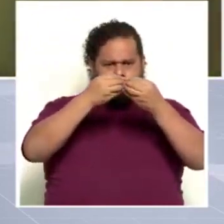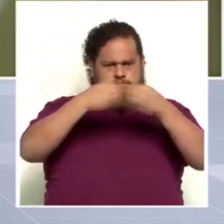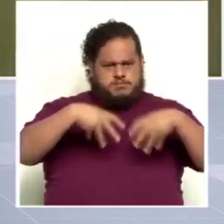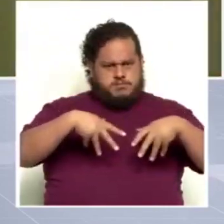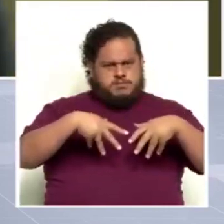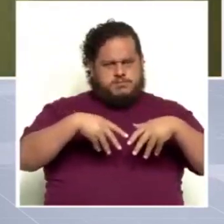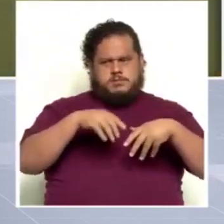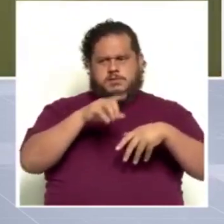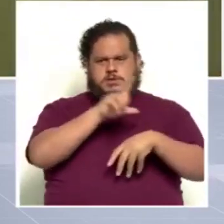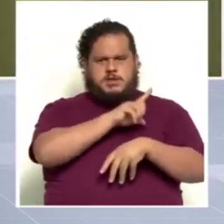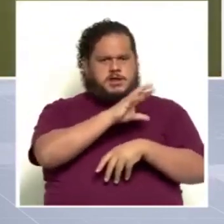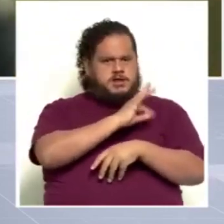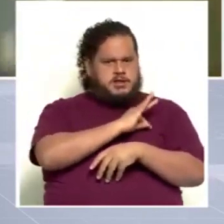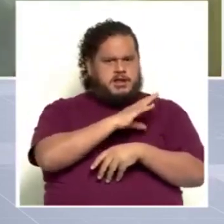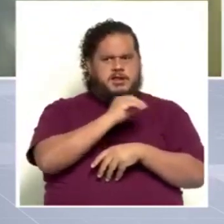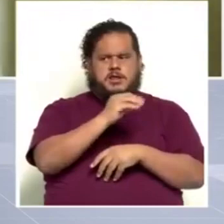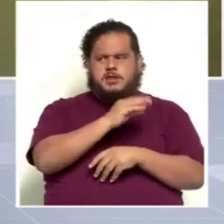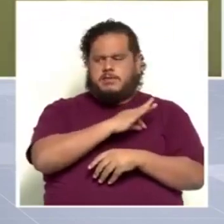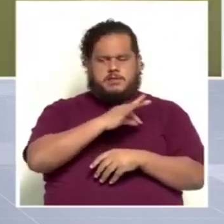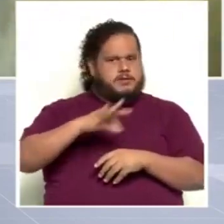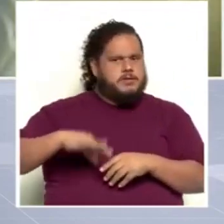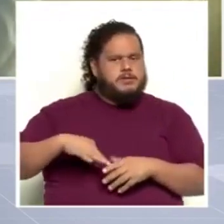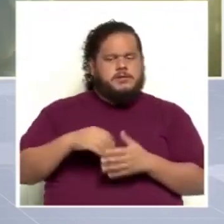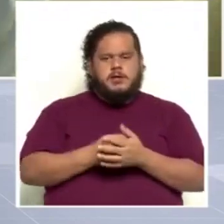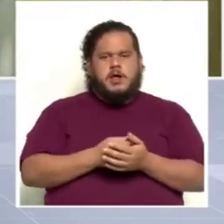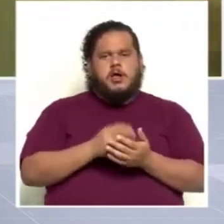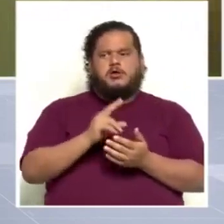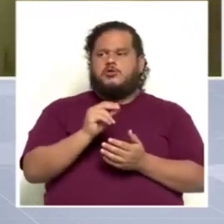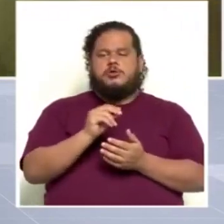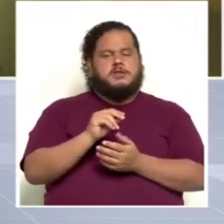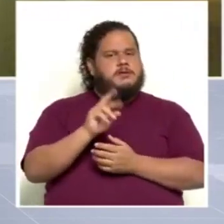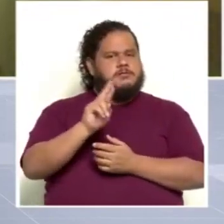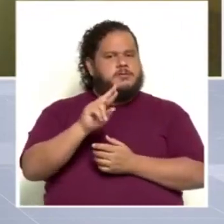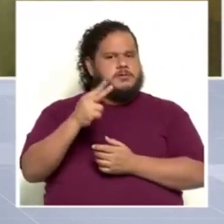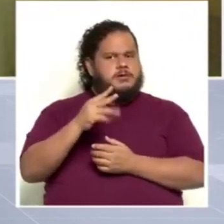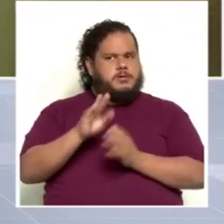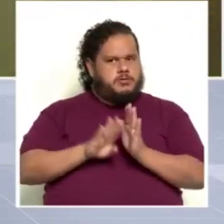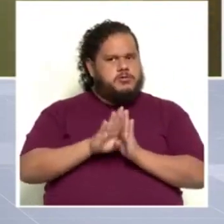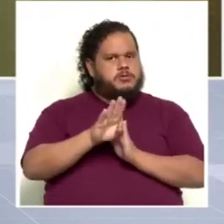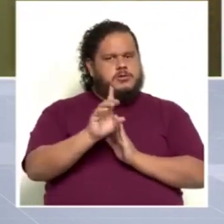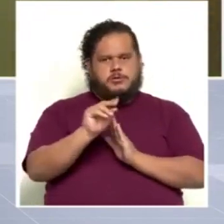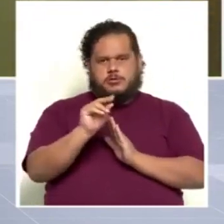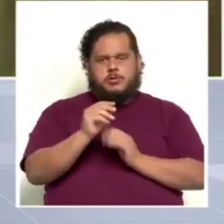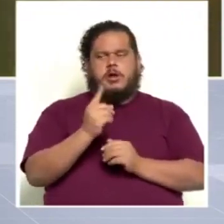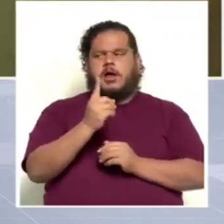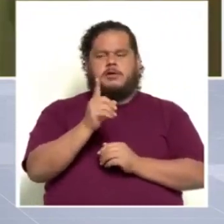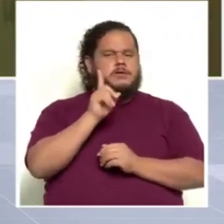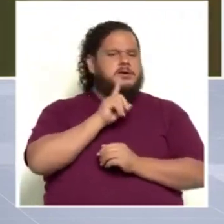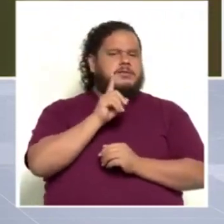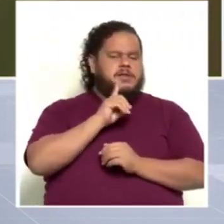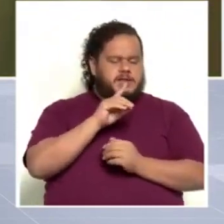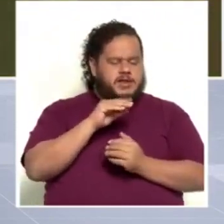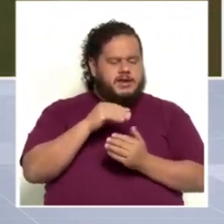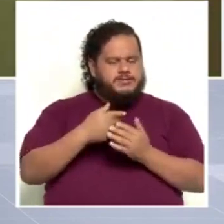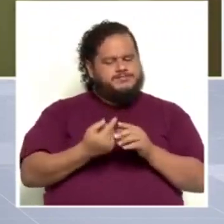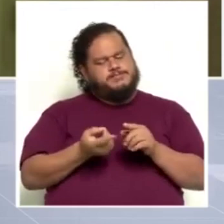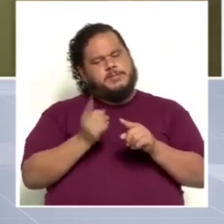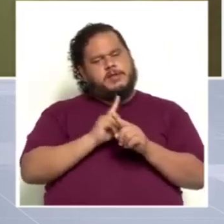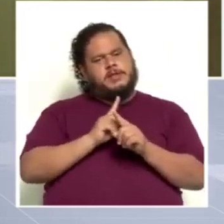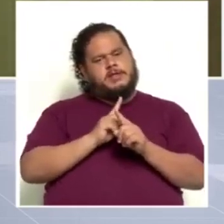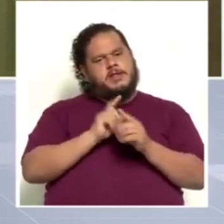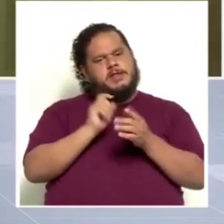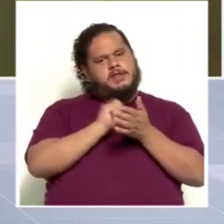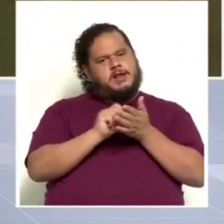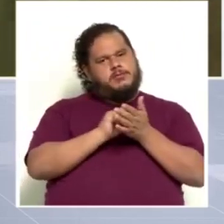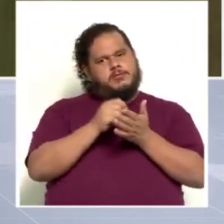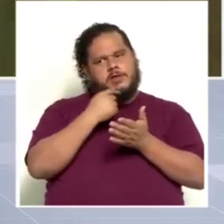Linet Saborío y don Fabricio Alvarado. No es que Rodrigo Chávez sube, o sea, hay una falacia detrás del apunte que dice